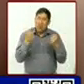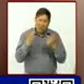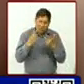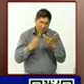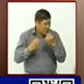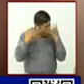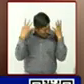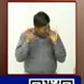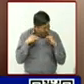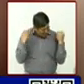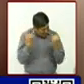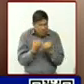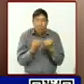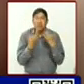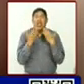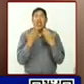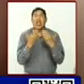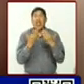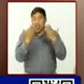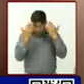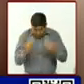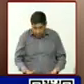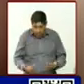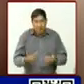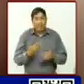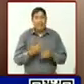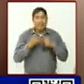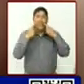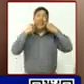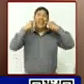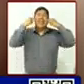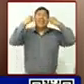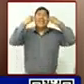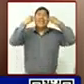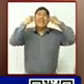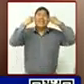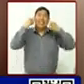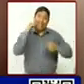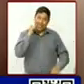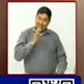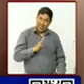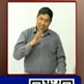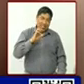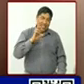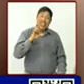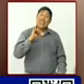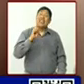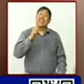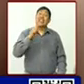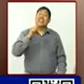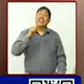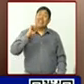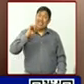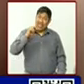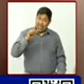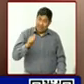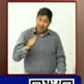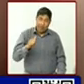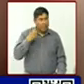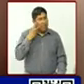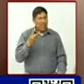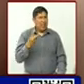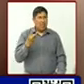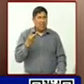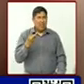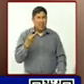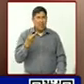montón de instituciones que han hecho esto posible y que ahora devuelven la sonrisa tanto a la señora Cristina. Y ahora vamos a ver justamente